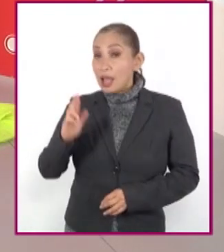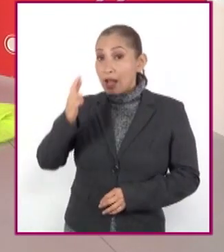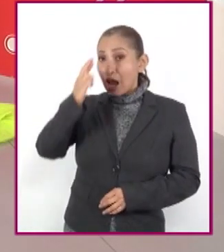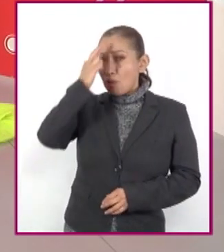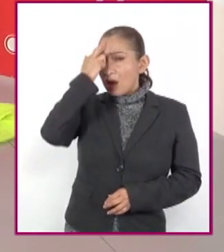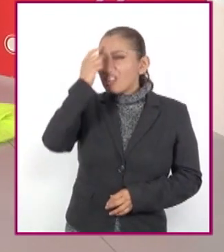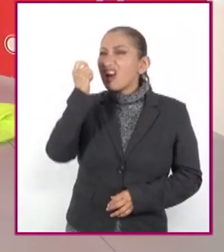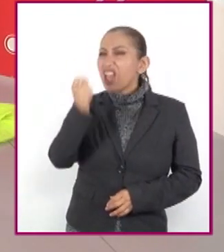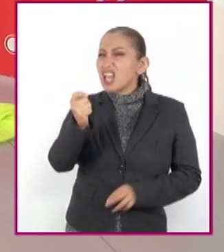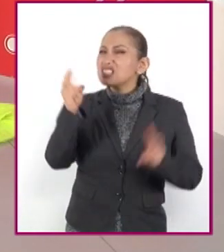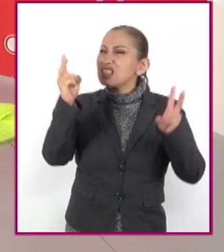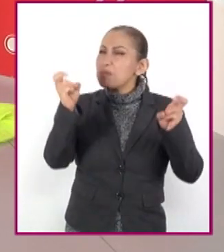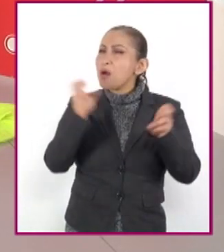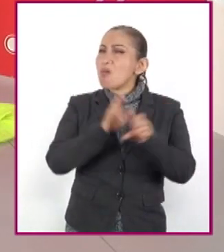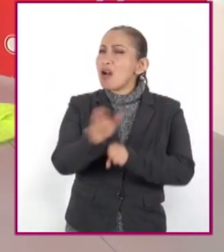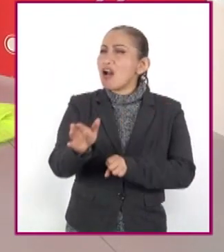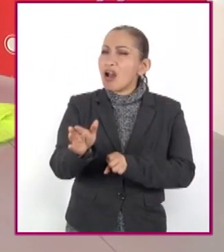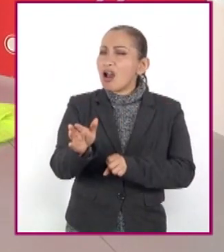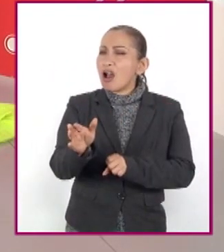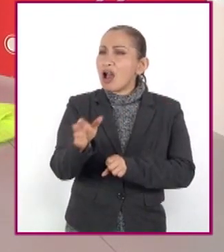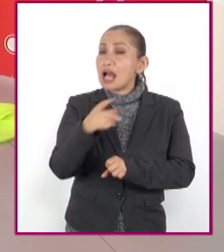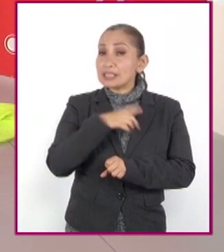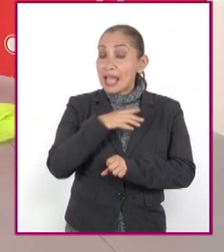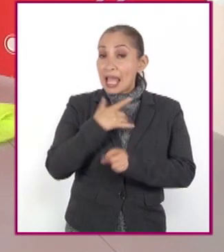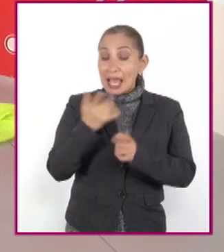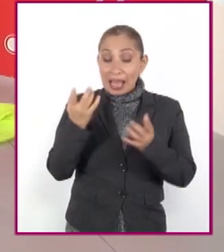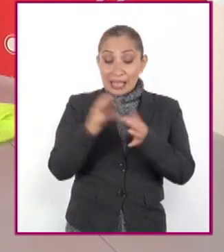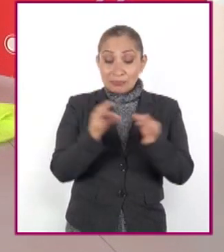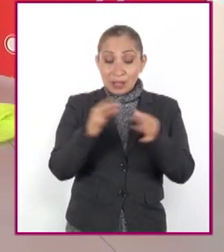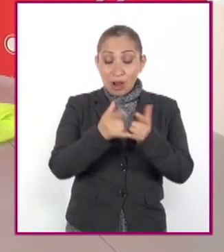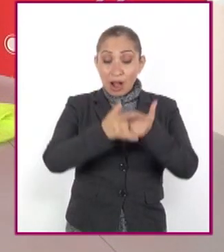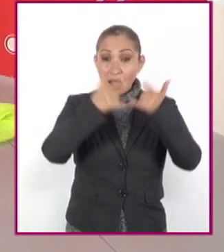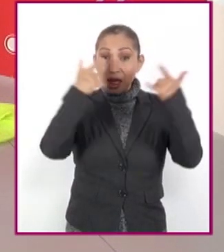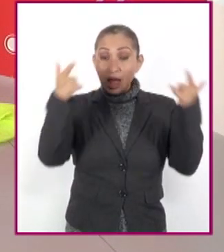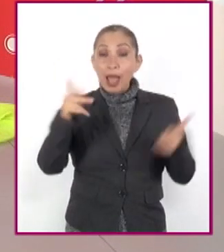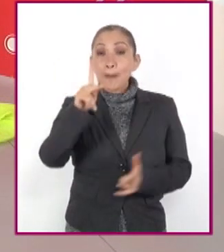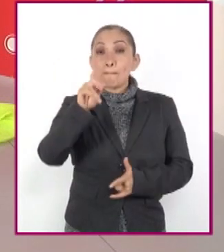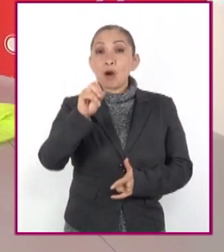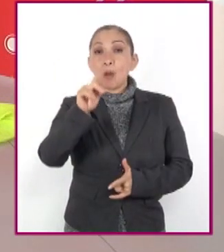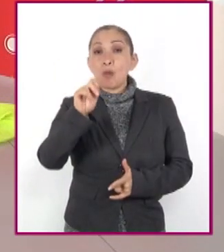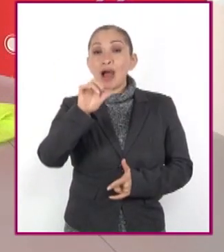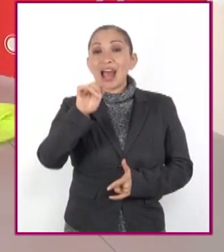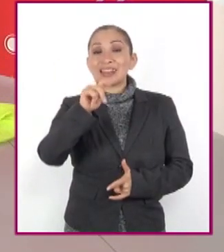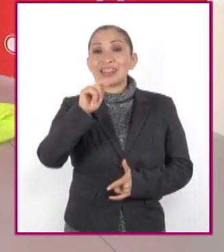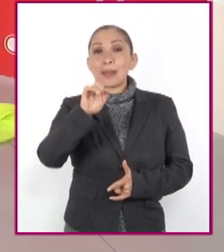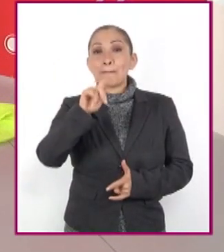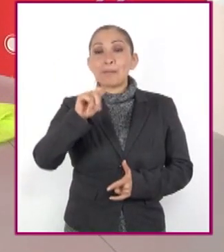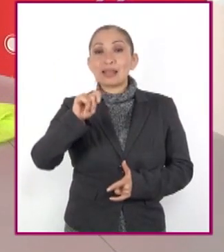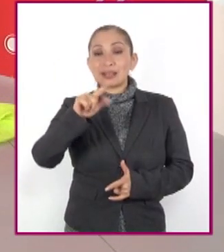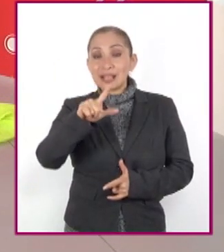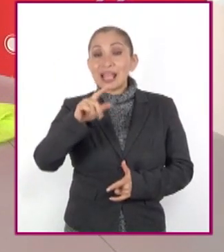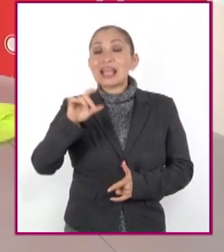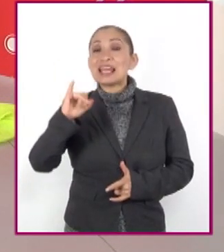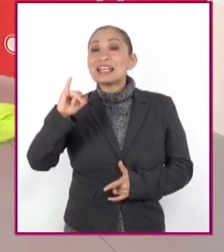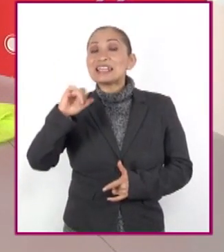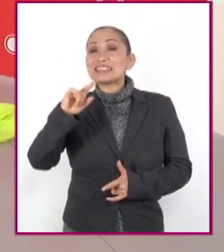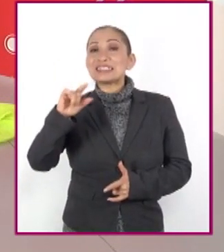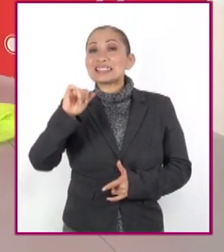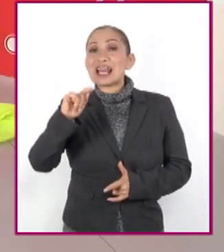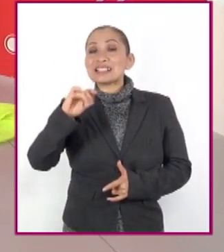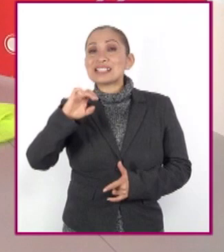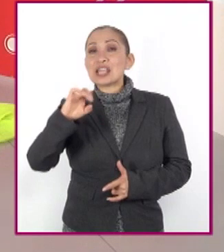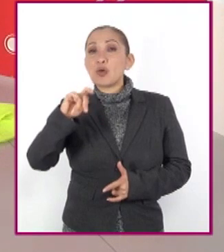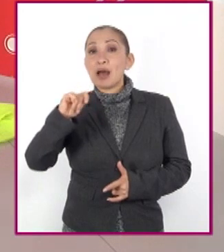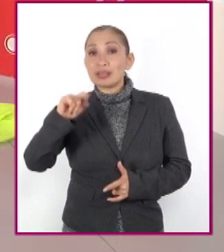¿Recuerdan de qué trató? Se contó la leyenda del Popocatépetl e Iztaccíhuatl y descubrimos que